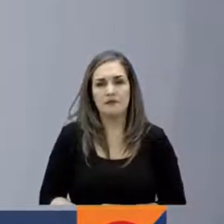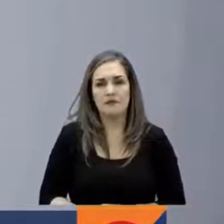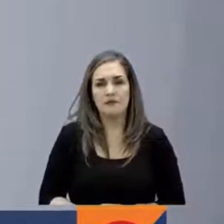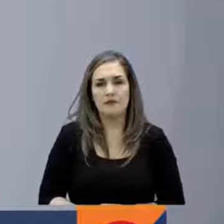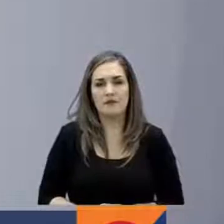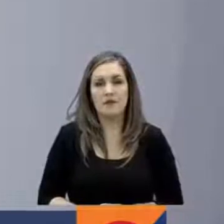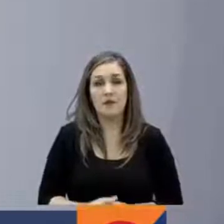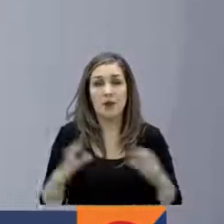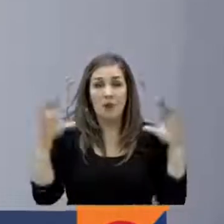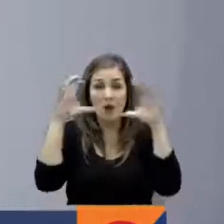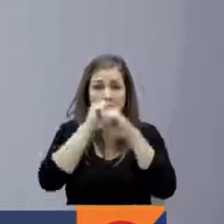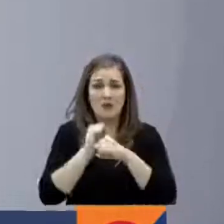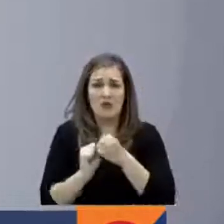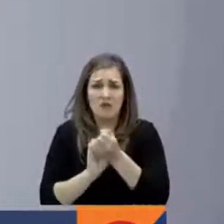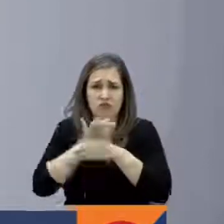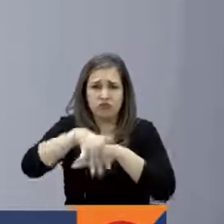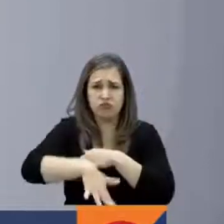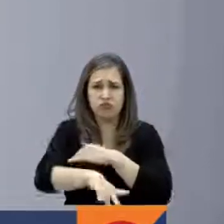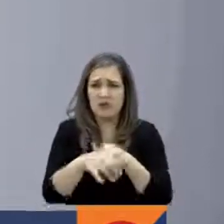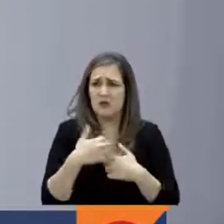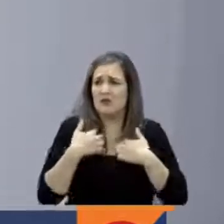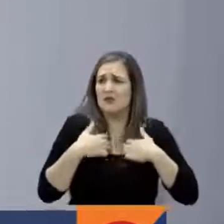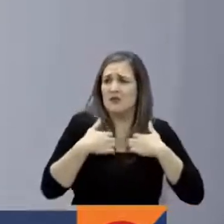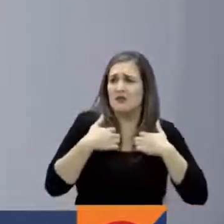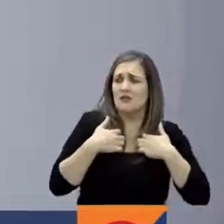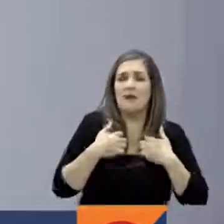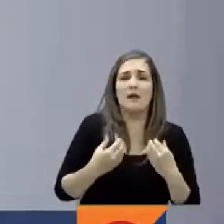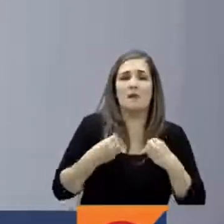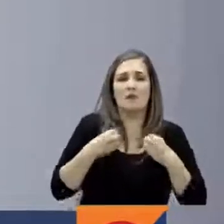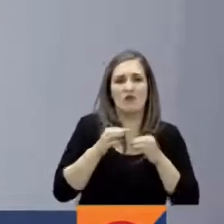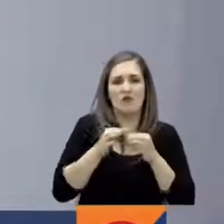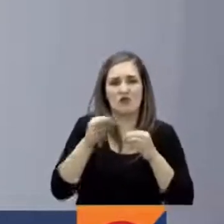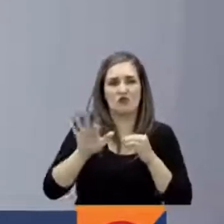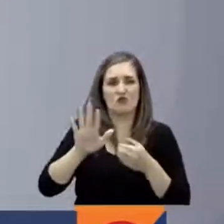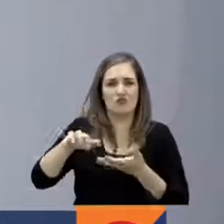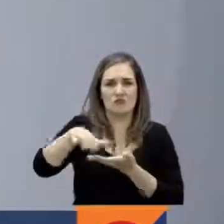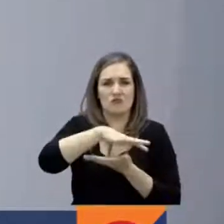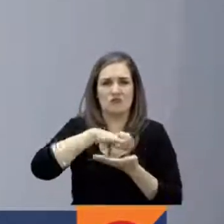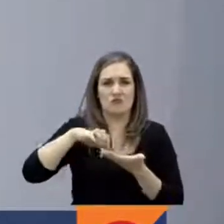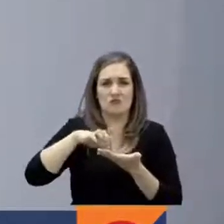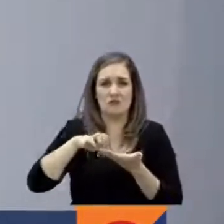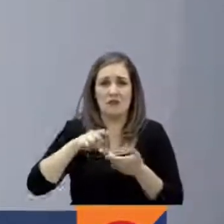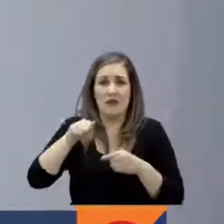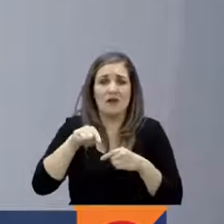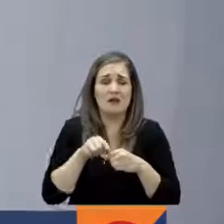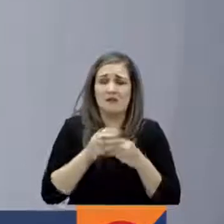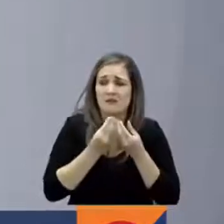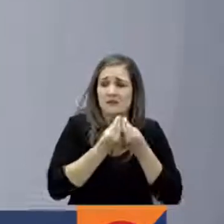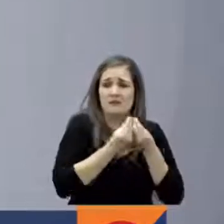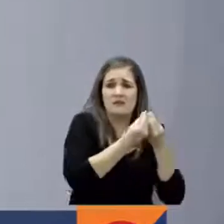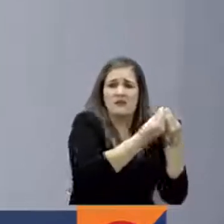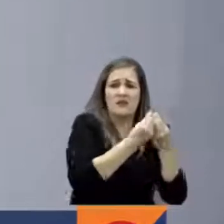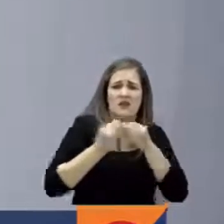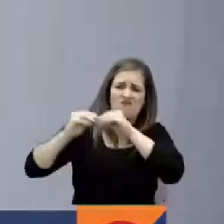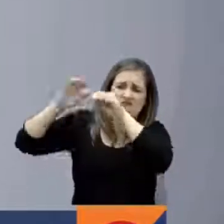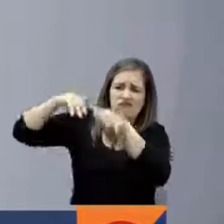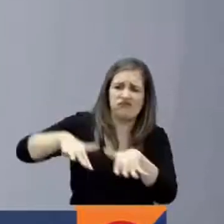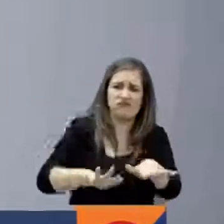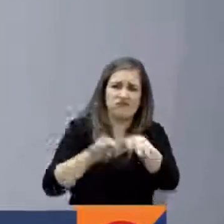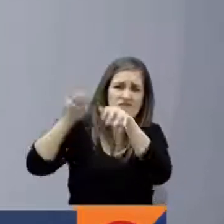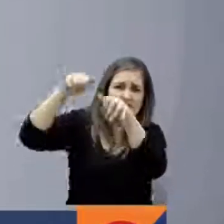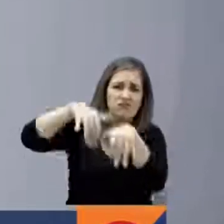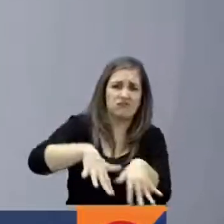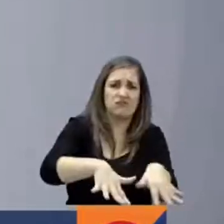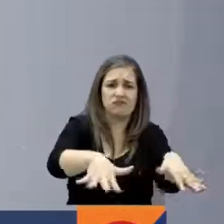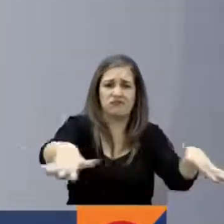Durante toda la noche el temor se apoderó de los habitantes de San Andrés, quienes tuvieron que refugiarse de las aguas de la quebrada La Llorona, que se